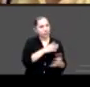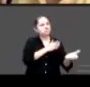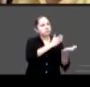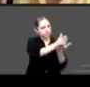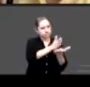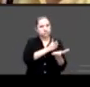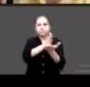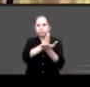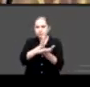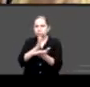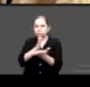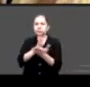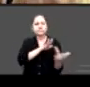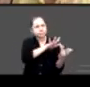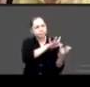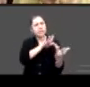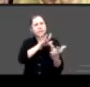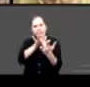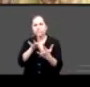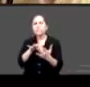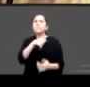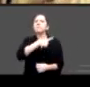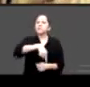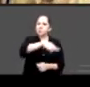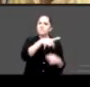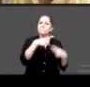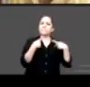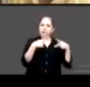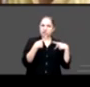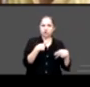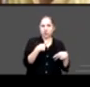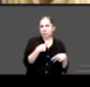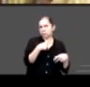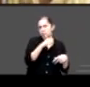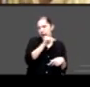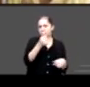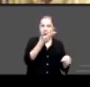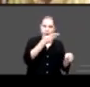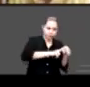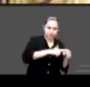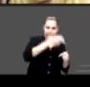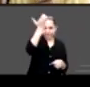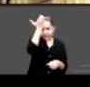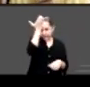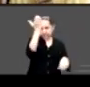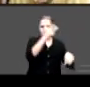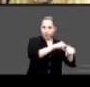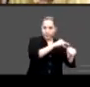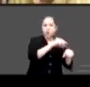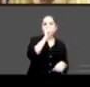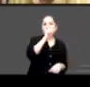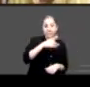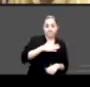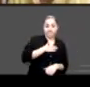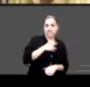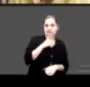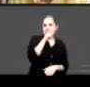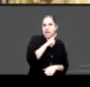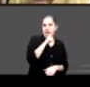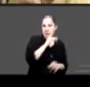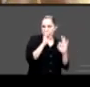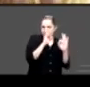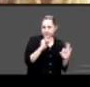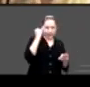con personal de salud, traductores en su lengua. En algunas entidades federativas, por ejemplo, hicieron la cartilla de los derechos sexuales